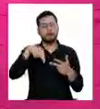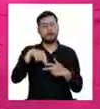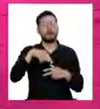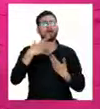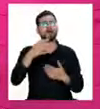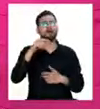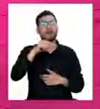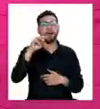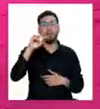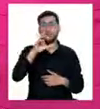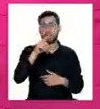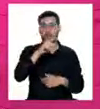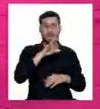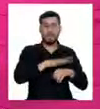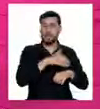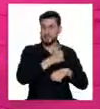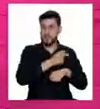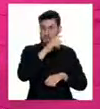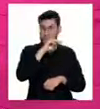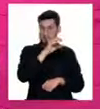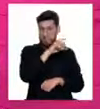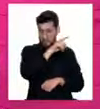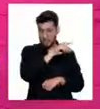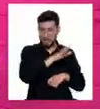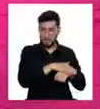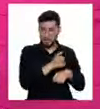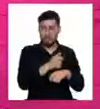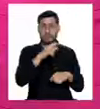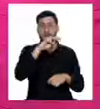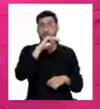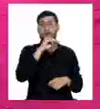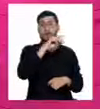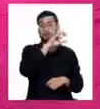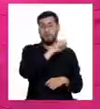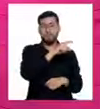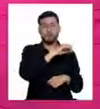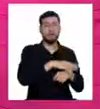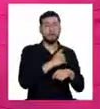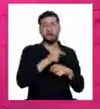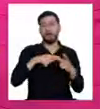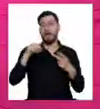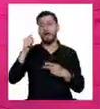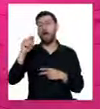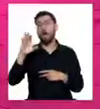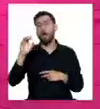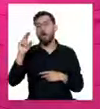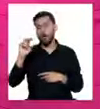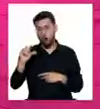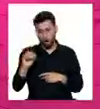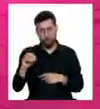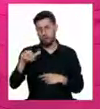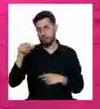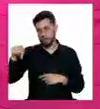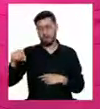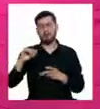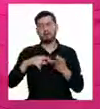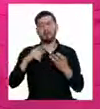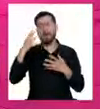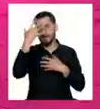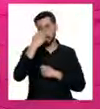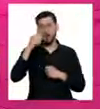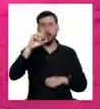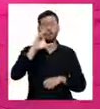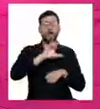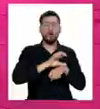En uno está en Santa Anita, en el MAC de Santa Anita, en un Mall Center Santa Anita, en el otro de Atocongo, y en el otro está en San Martín de Porres,